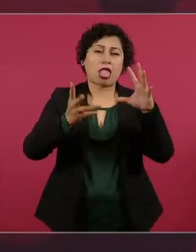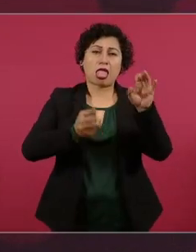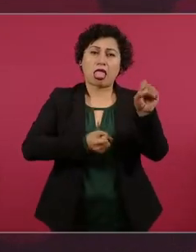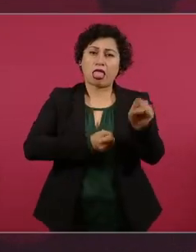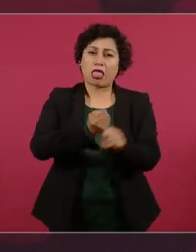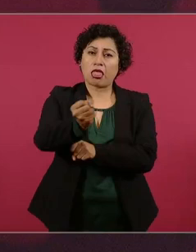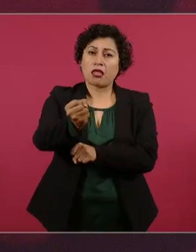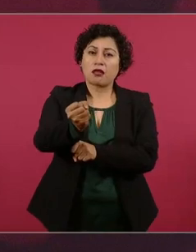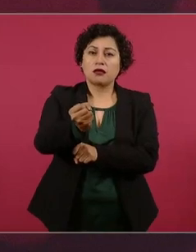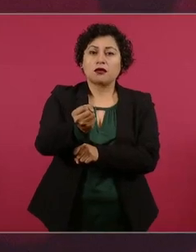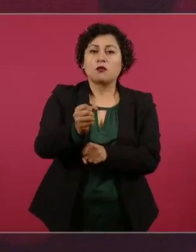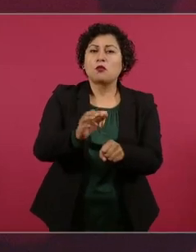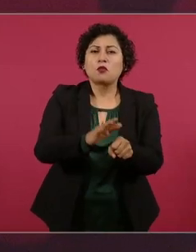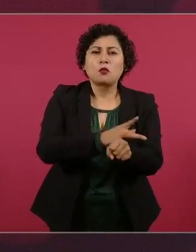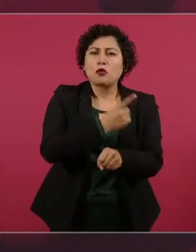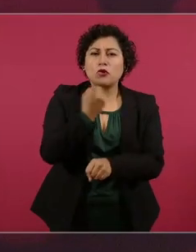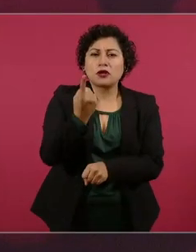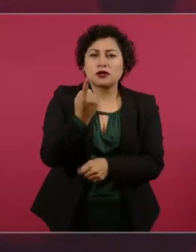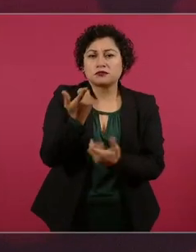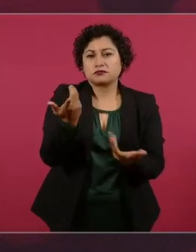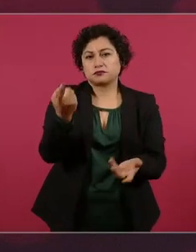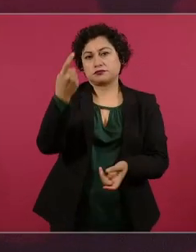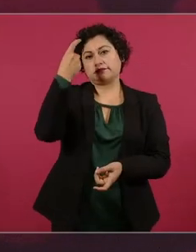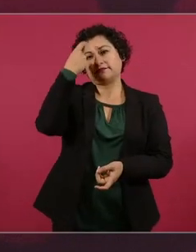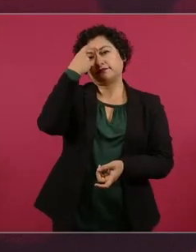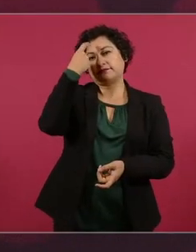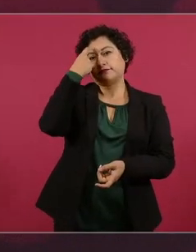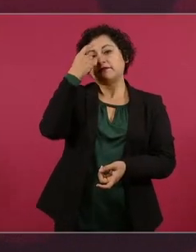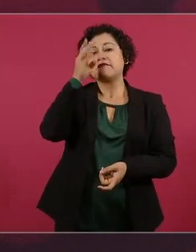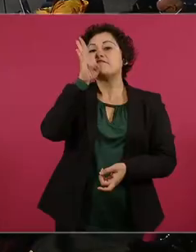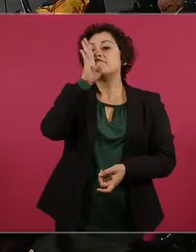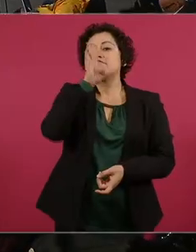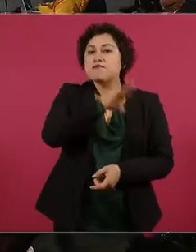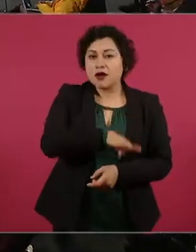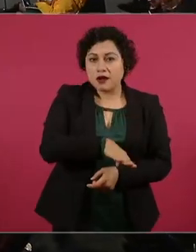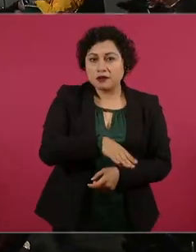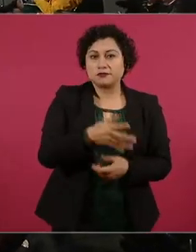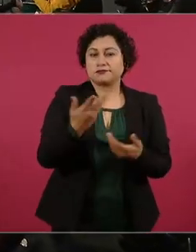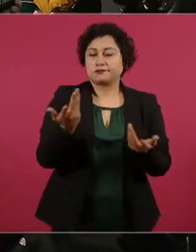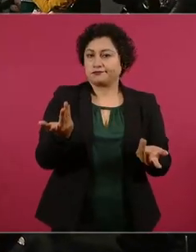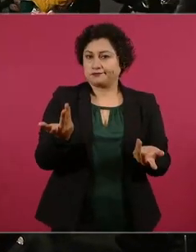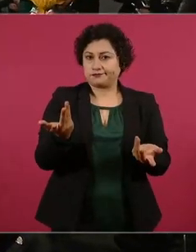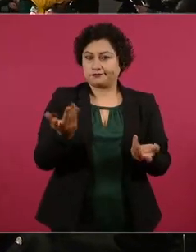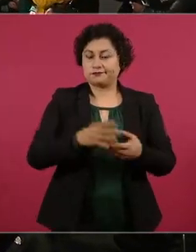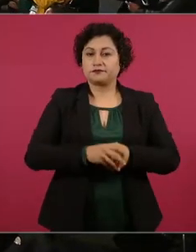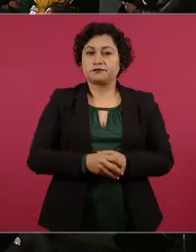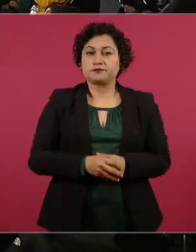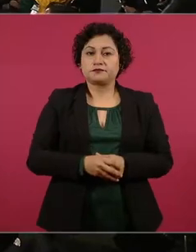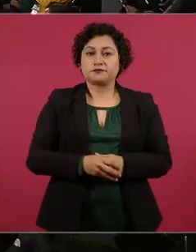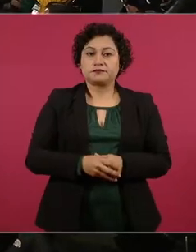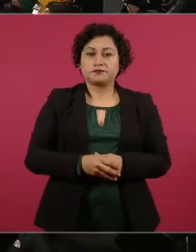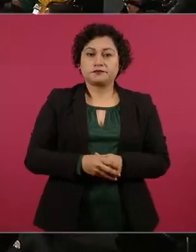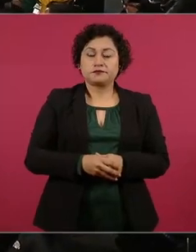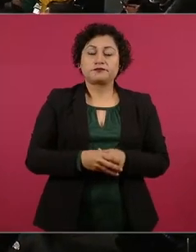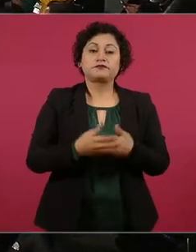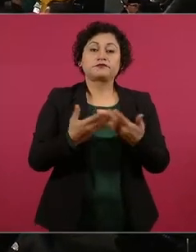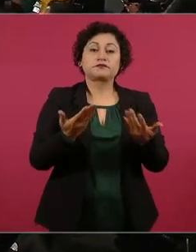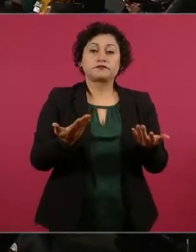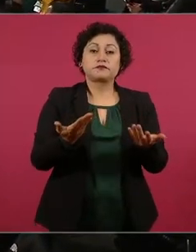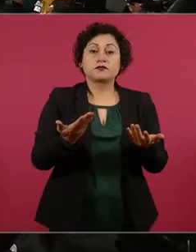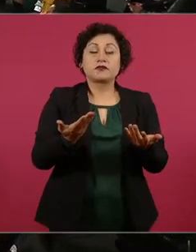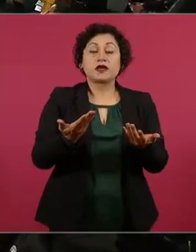Además, la democracia permite que todos los ciudadanos